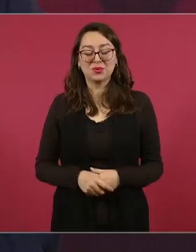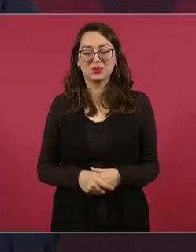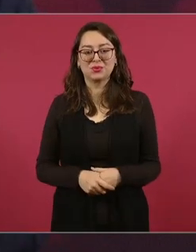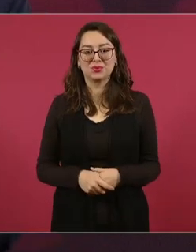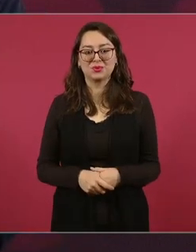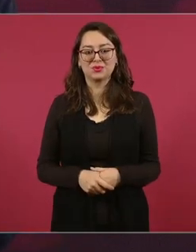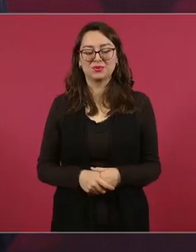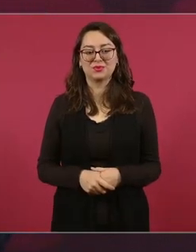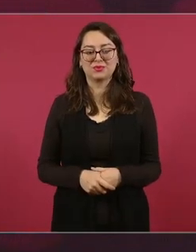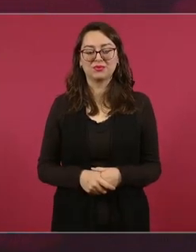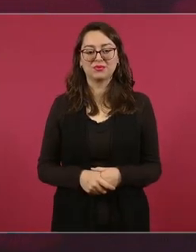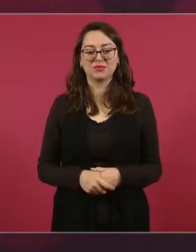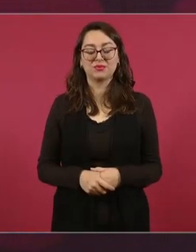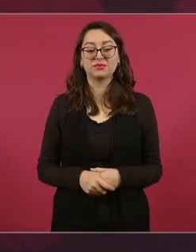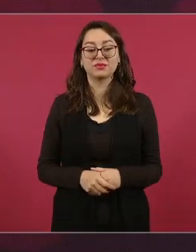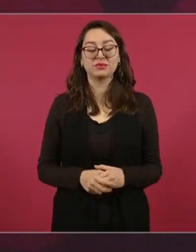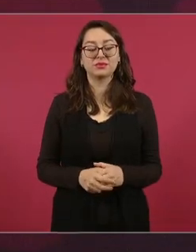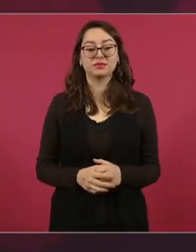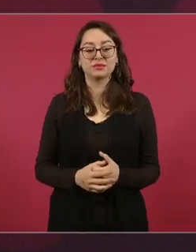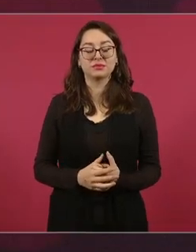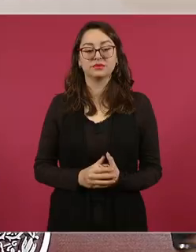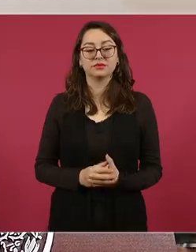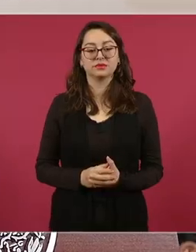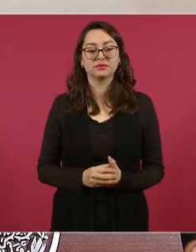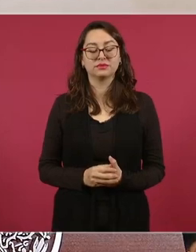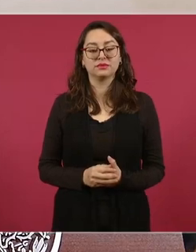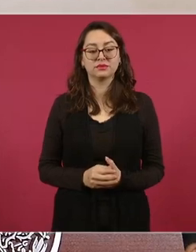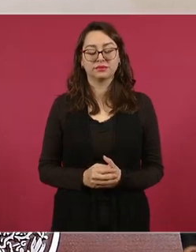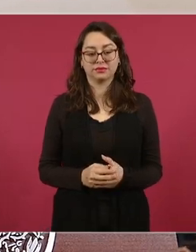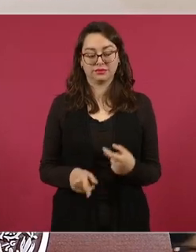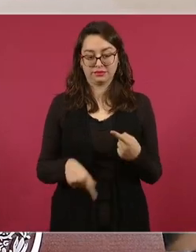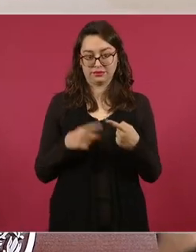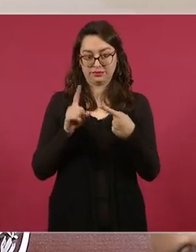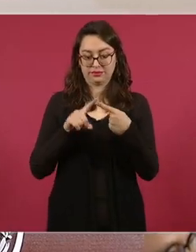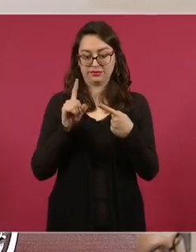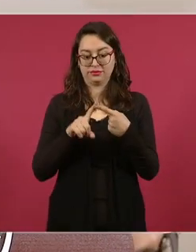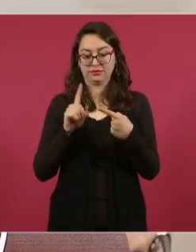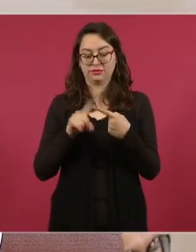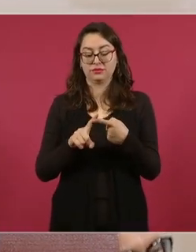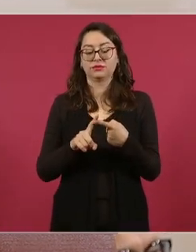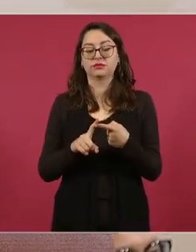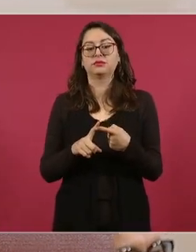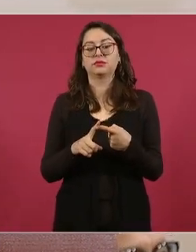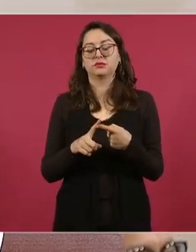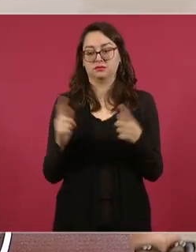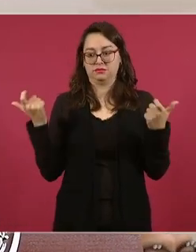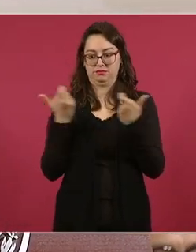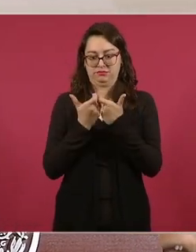Primero, es inversión pública y privada,